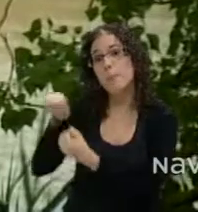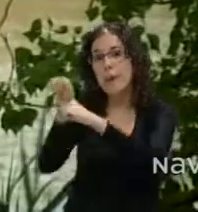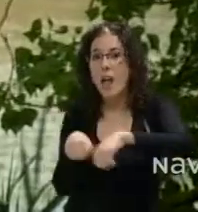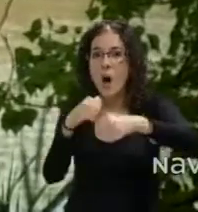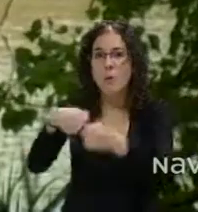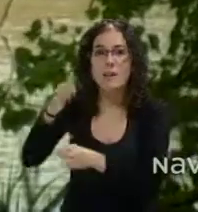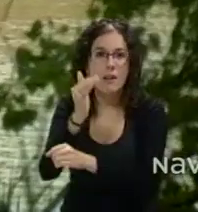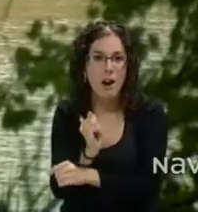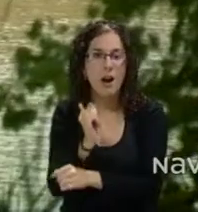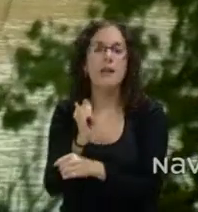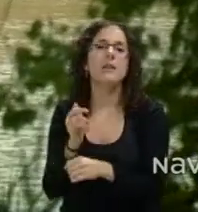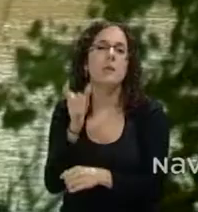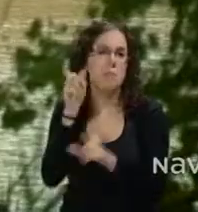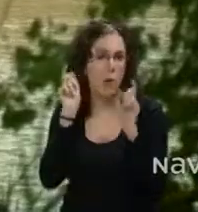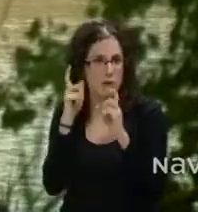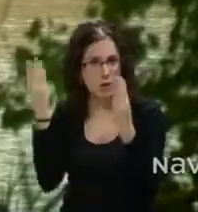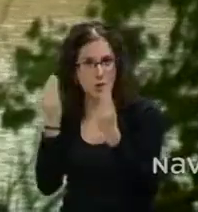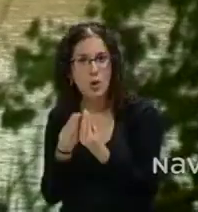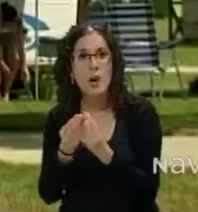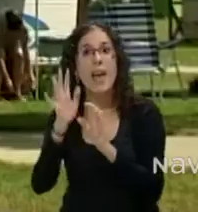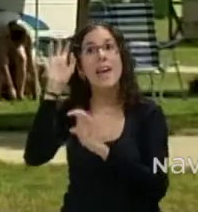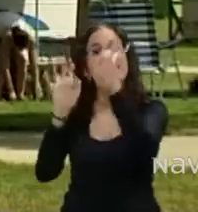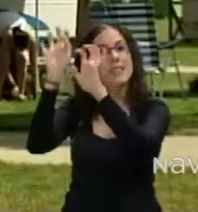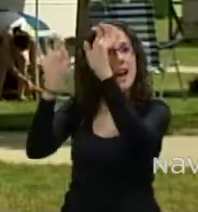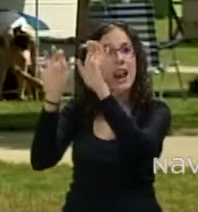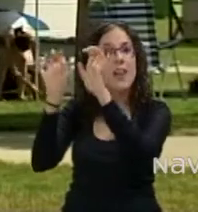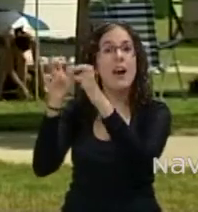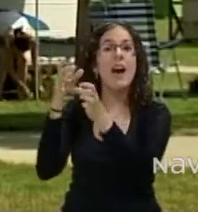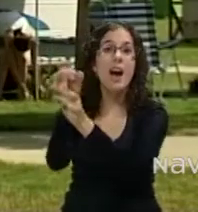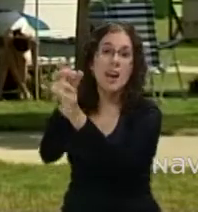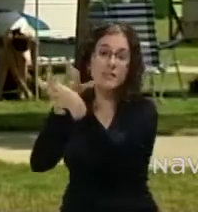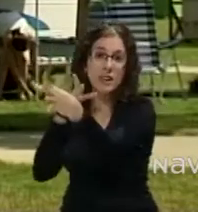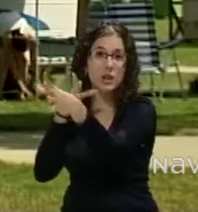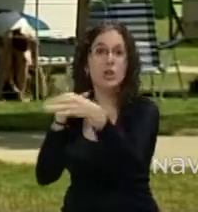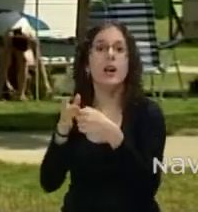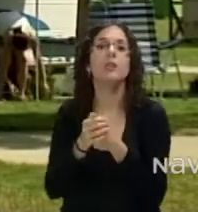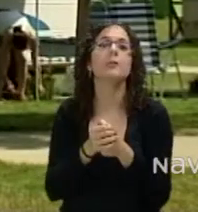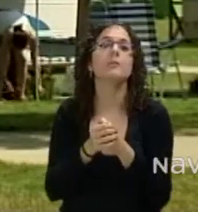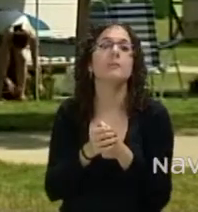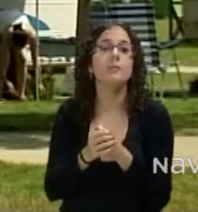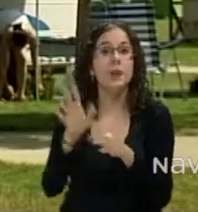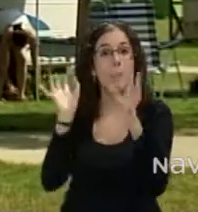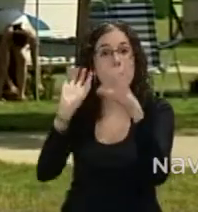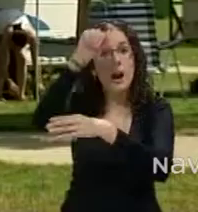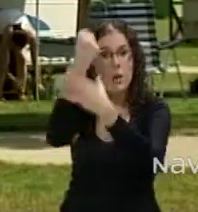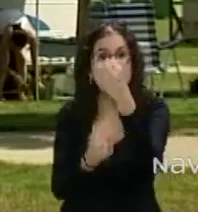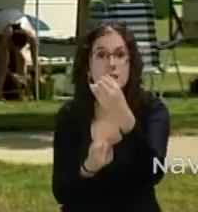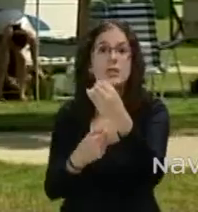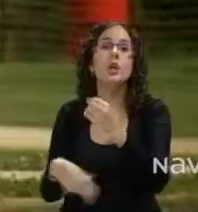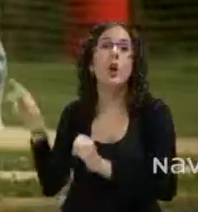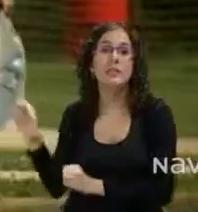con monitor, escalada, tiro con arco, tenemos también pistas de baloncesto, de tenis, minigolf. Principalmente